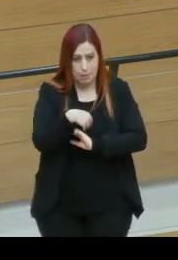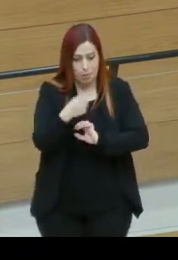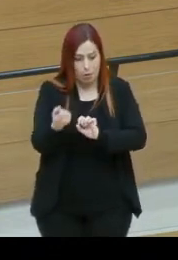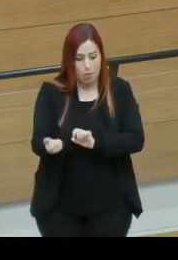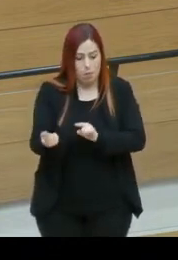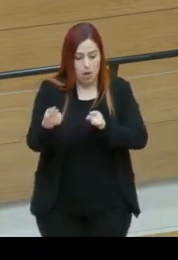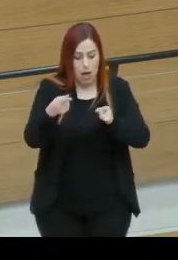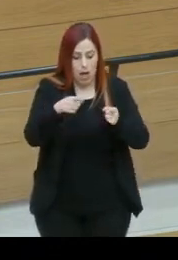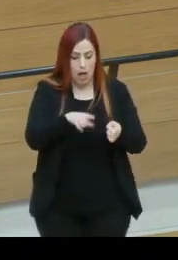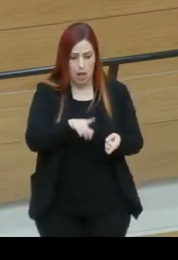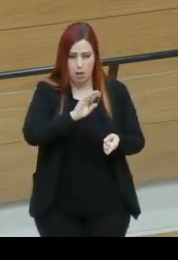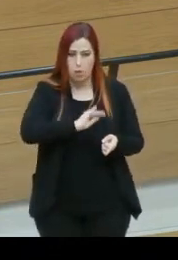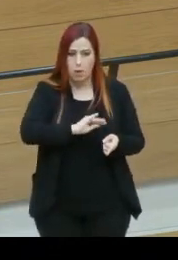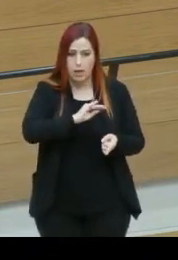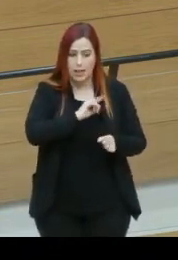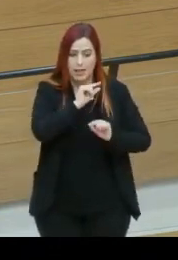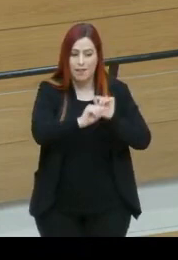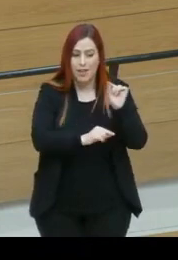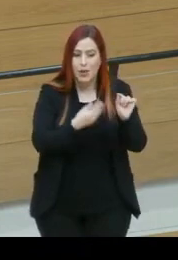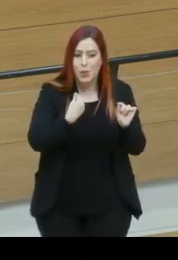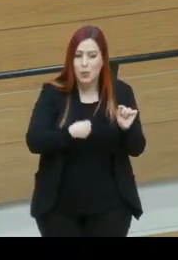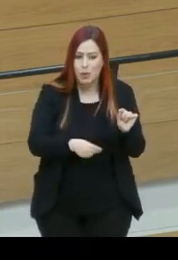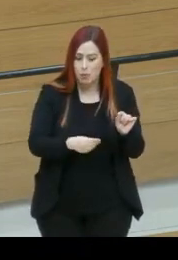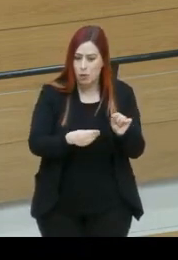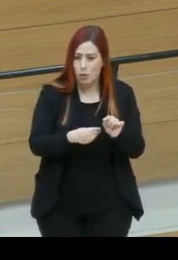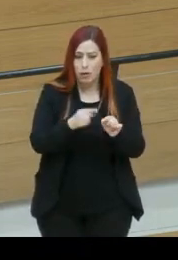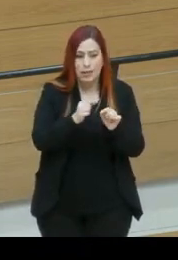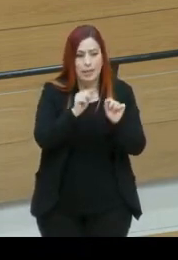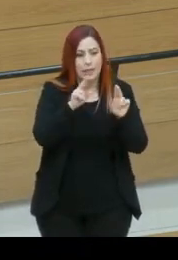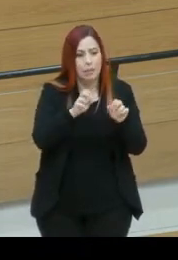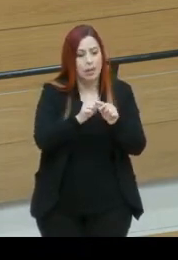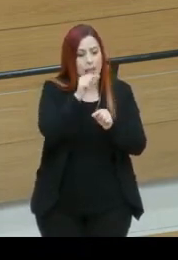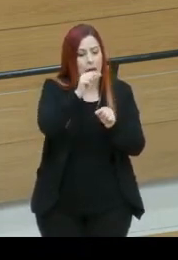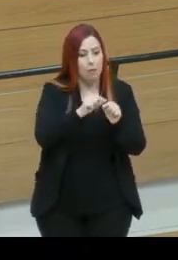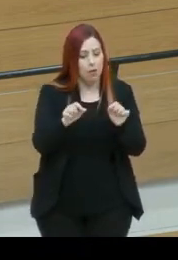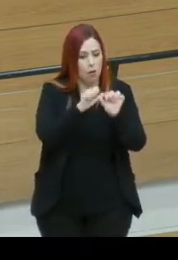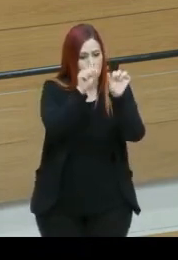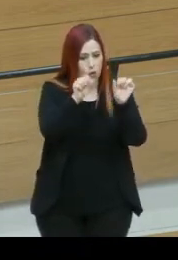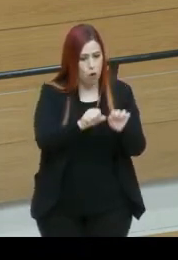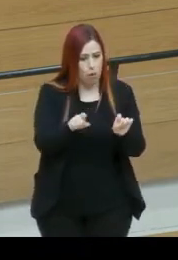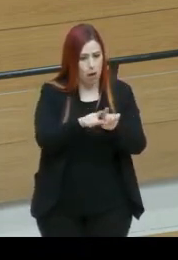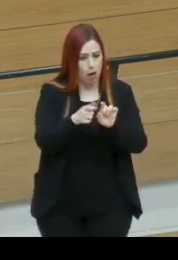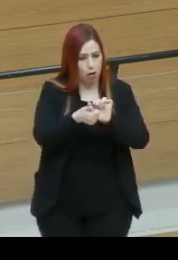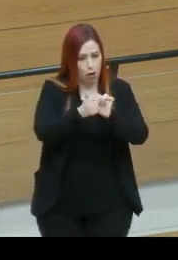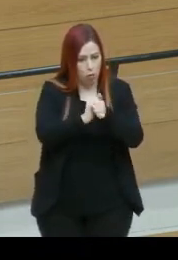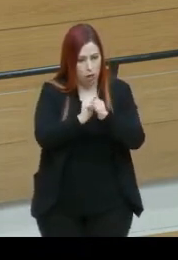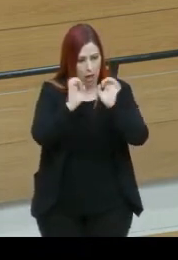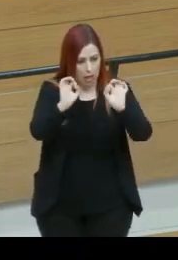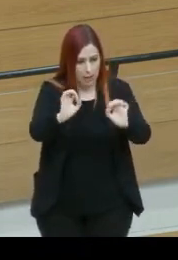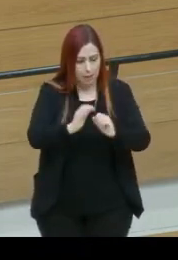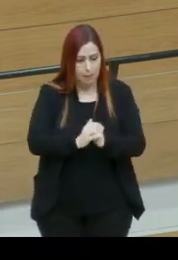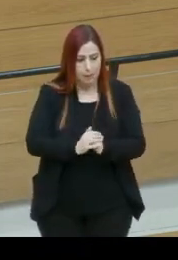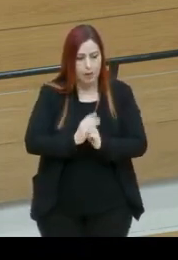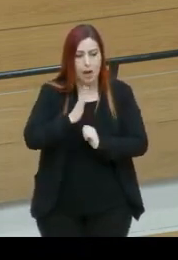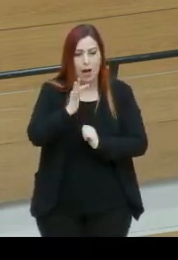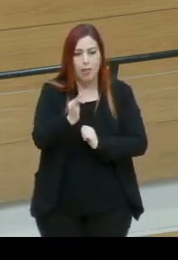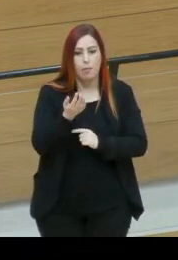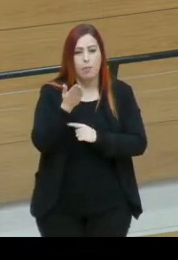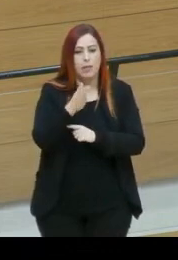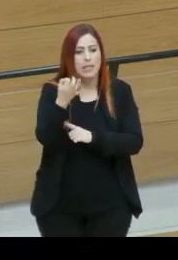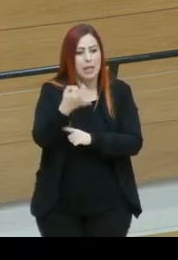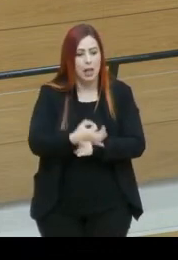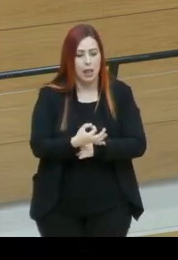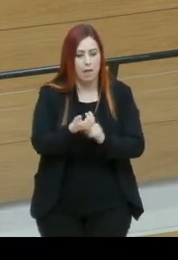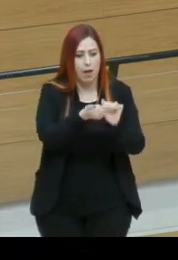parezcan mucho a estos virus, tanto en tamaño como en forma, es decir, sean miméticos, ¿vale? Y que además presenten